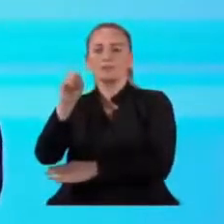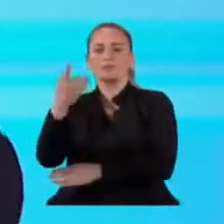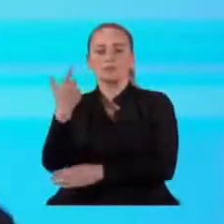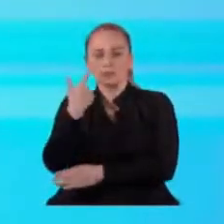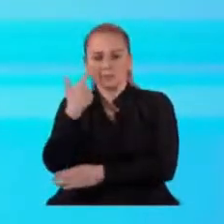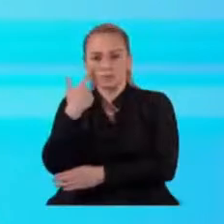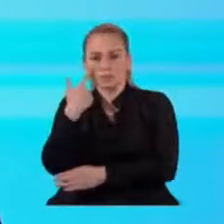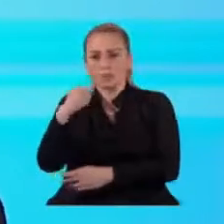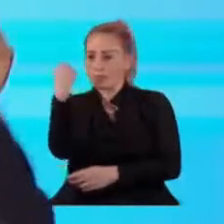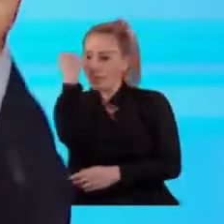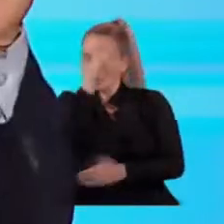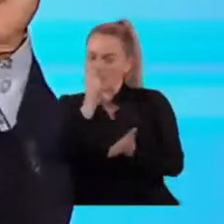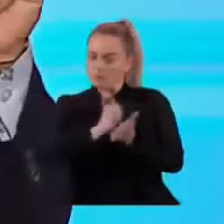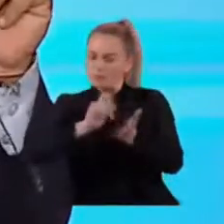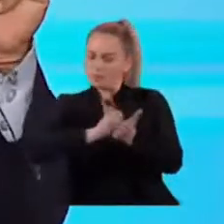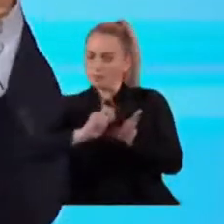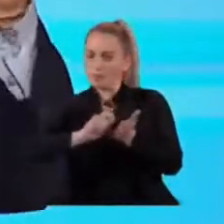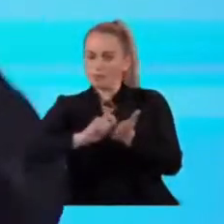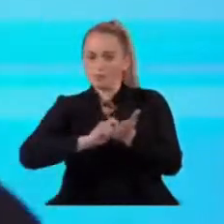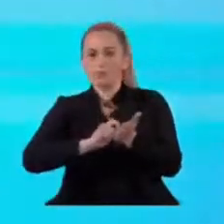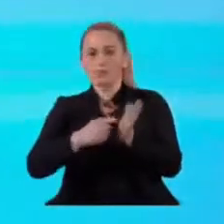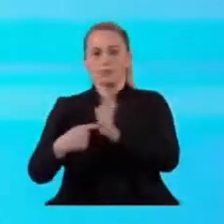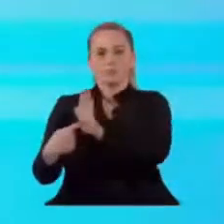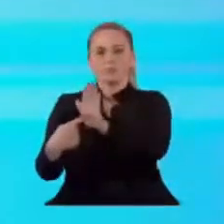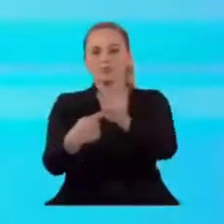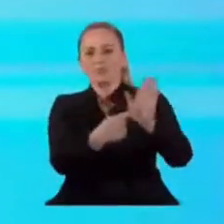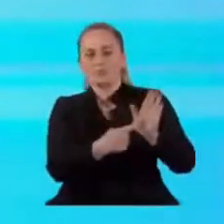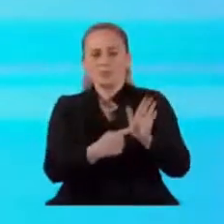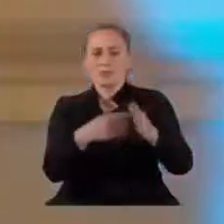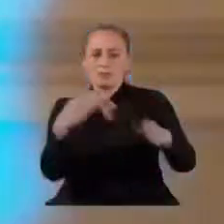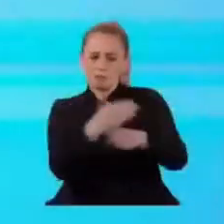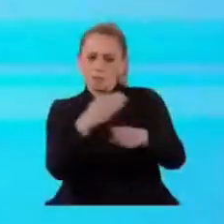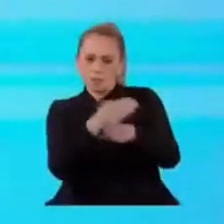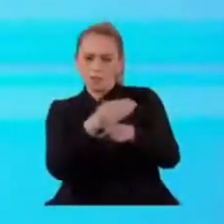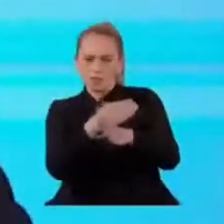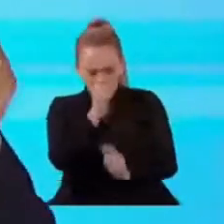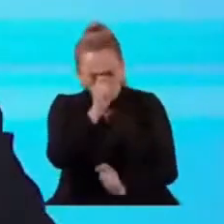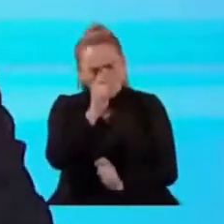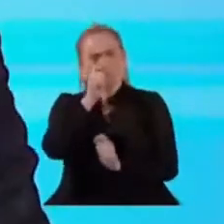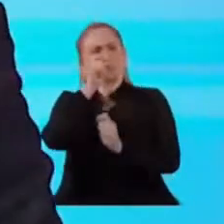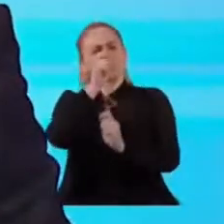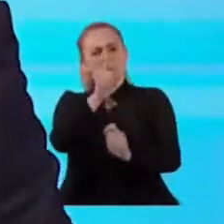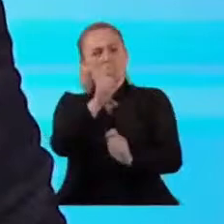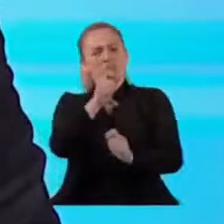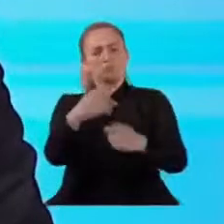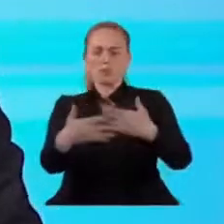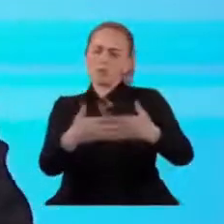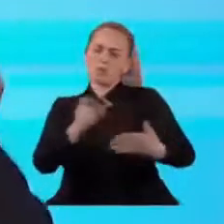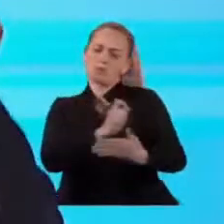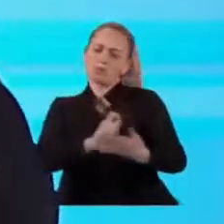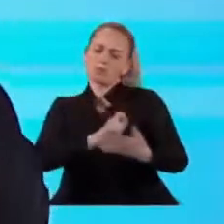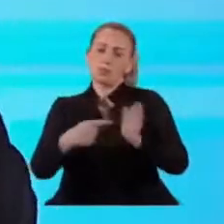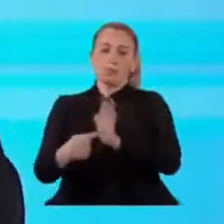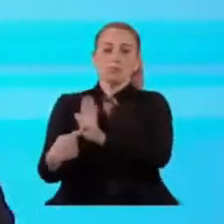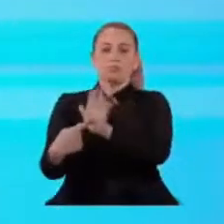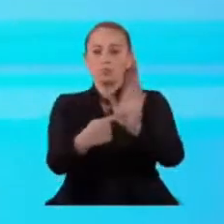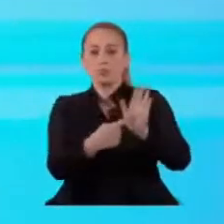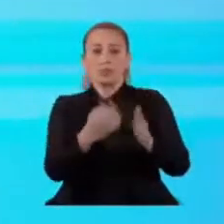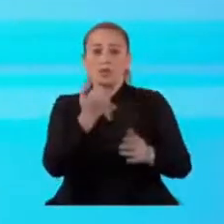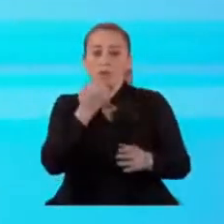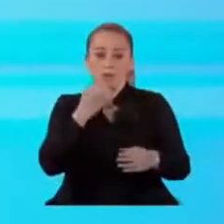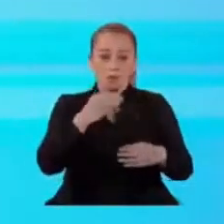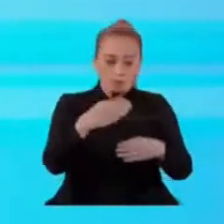bello ensayo llamado Elogio a la dificultad, en el que manifiesta que es en la